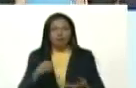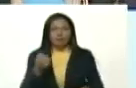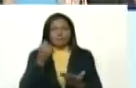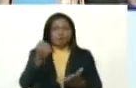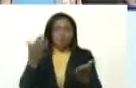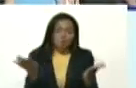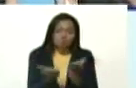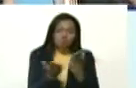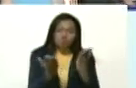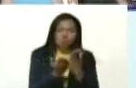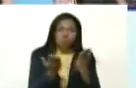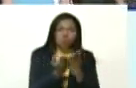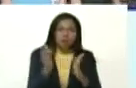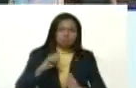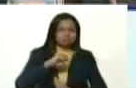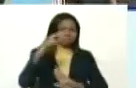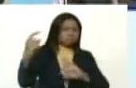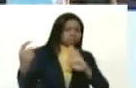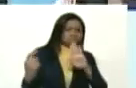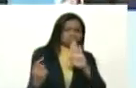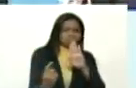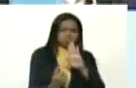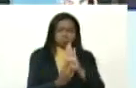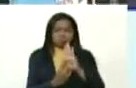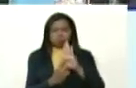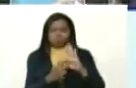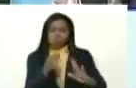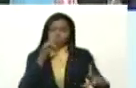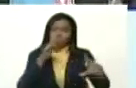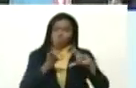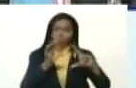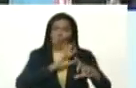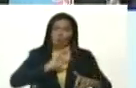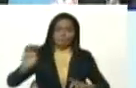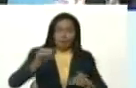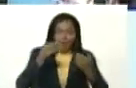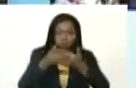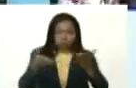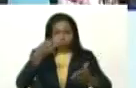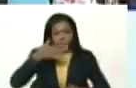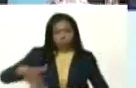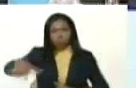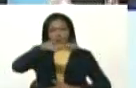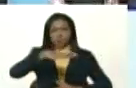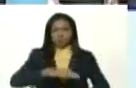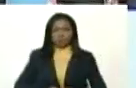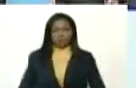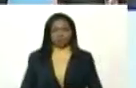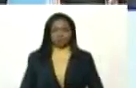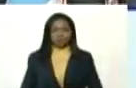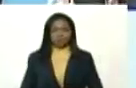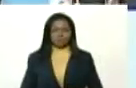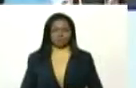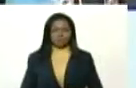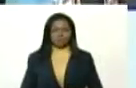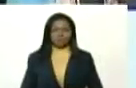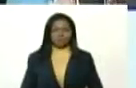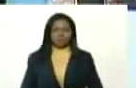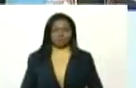de escolaridad 100% con el carné de la patria para el pueblo. Para garantizar